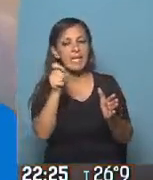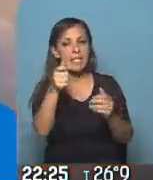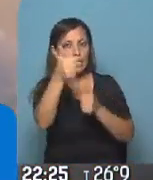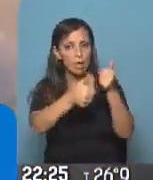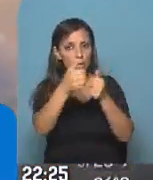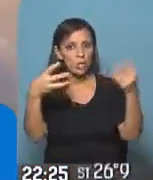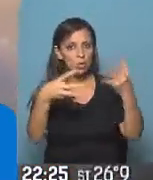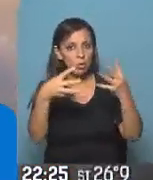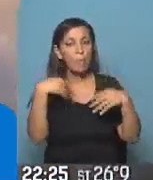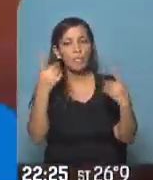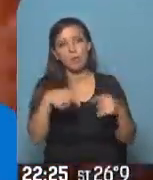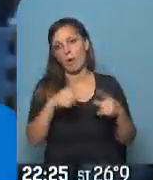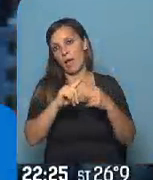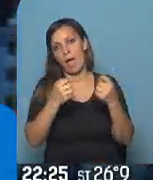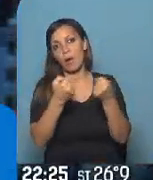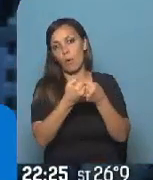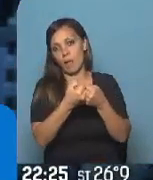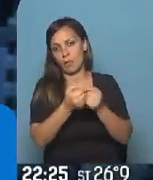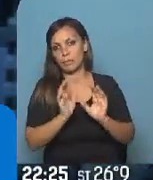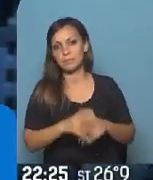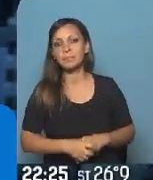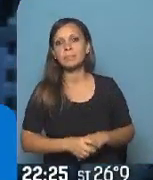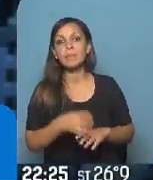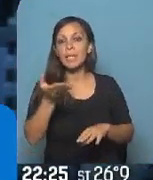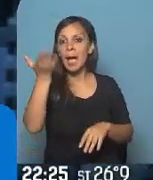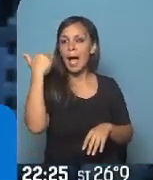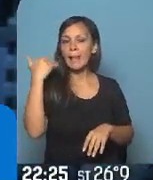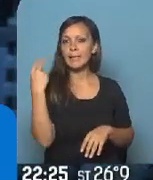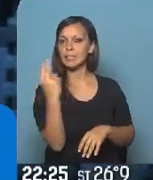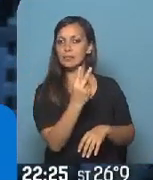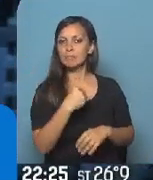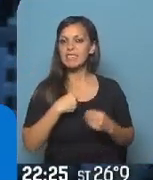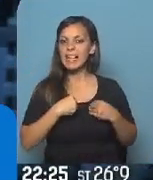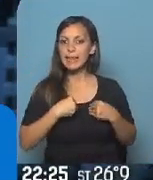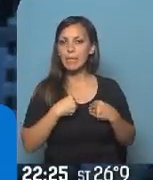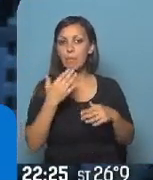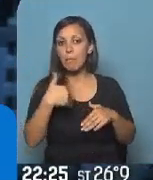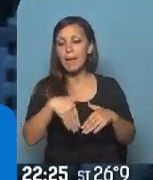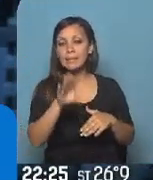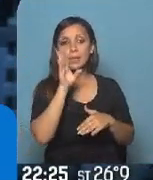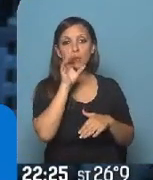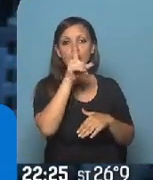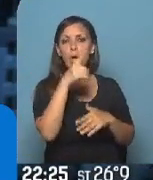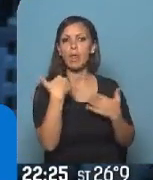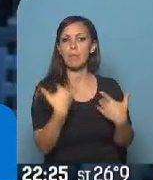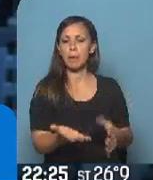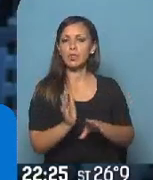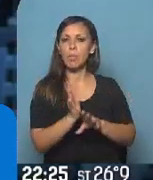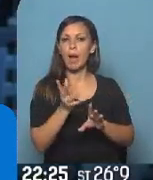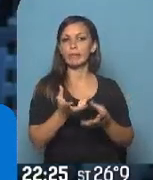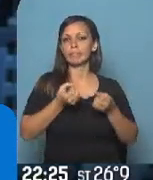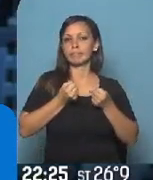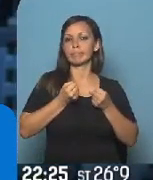mutuamente consentida. There's a sense that perhaps the US would be unwilling to back down and prepared to slap